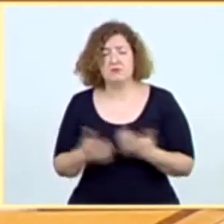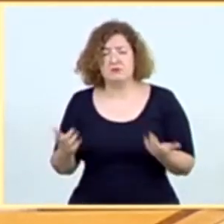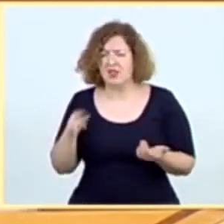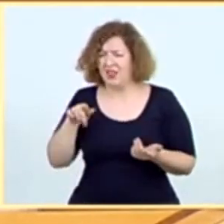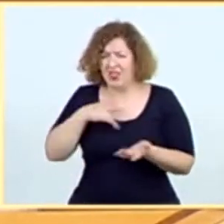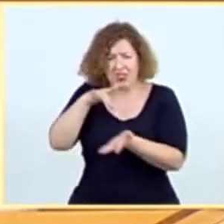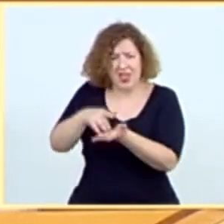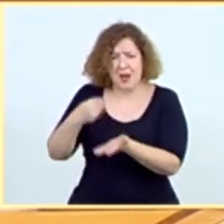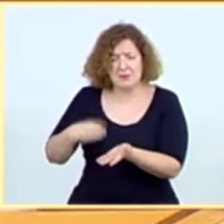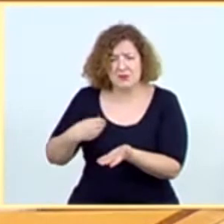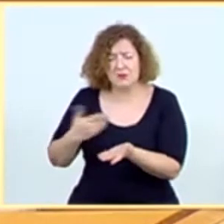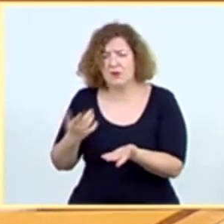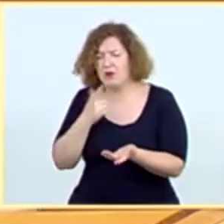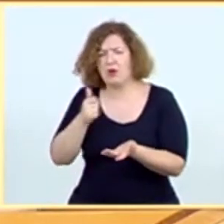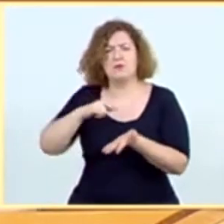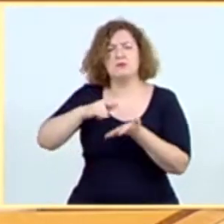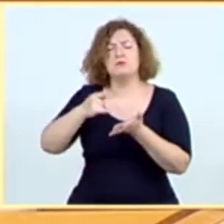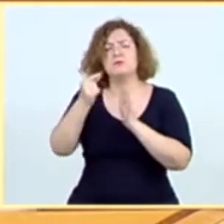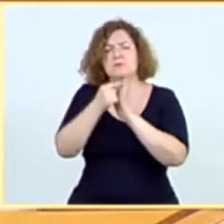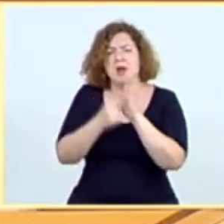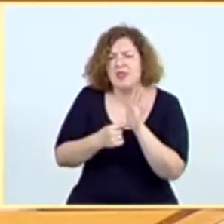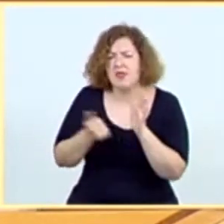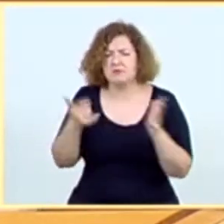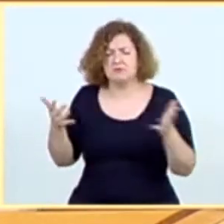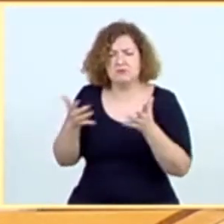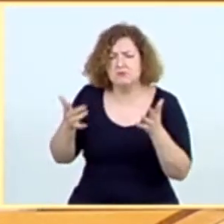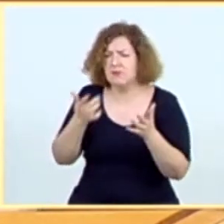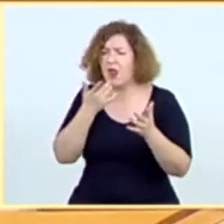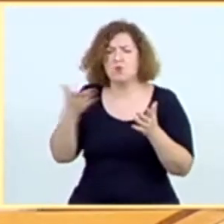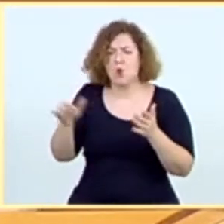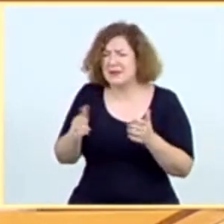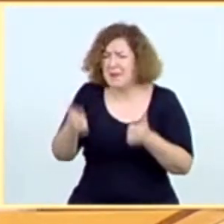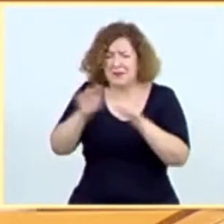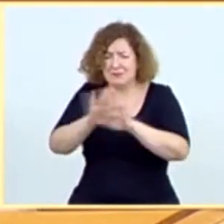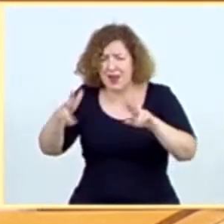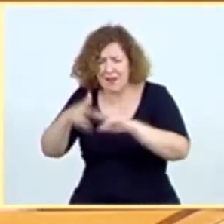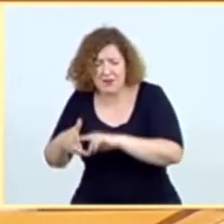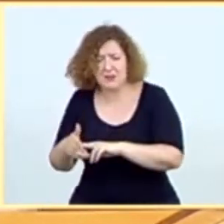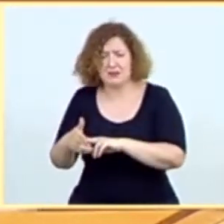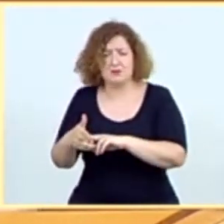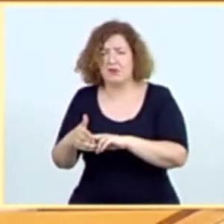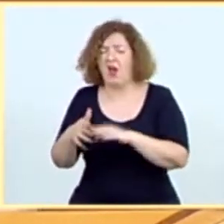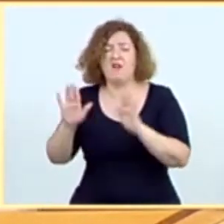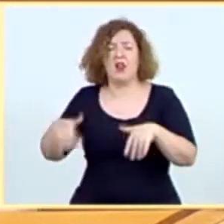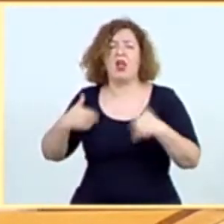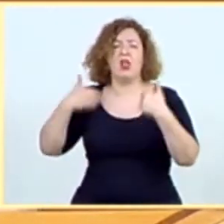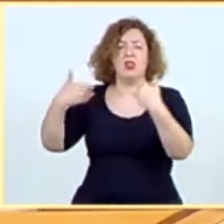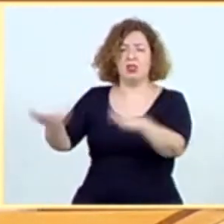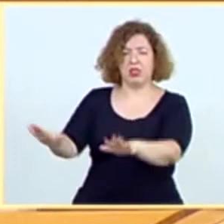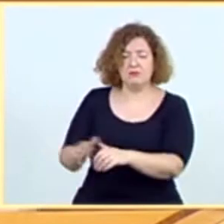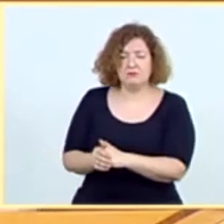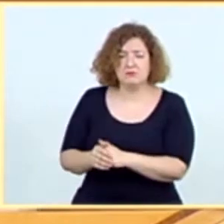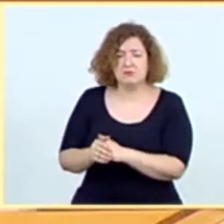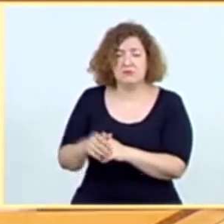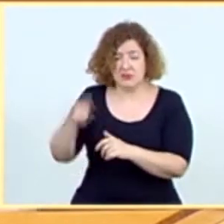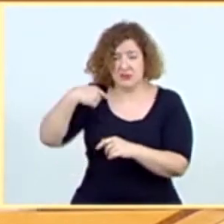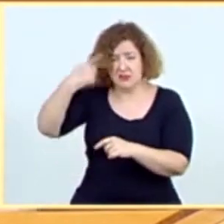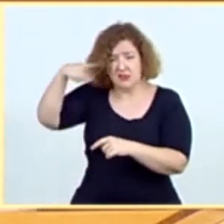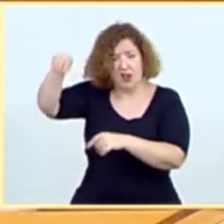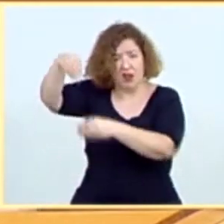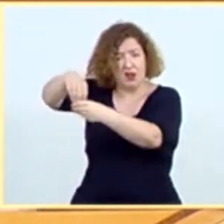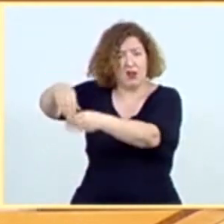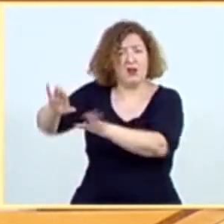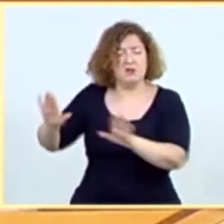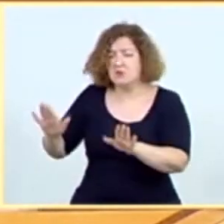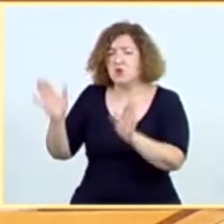marcha las medidas necesarias para tratar de evitar una sola muerte más en estos centros, pero los abandonaron a su suerte, a sabiendas que no